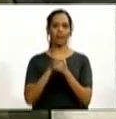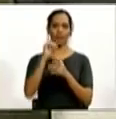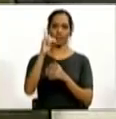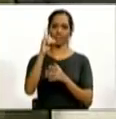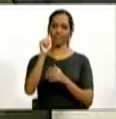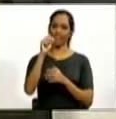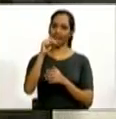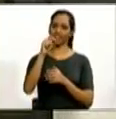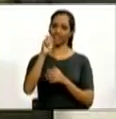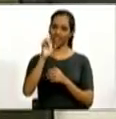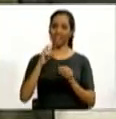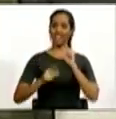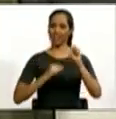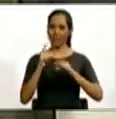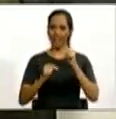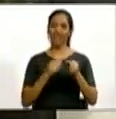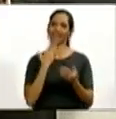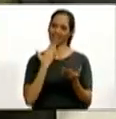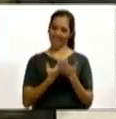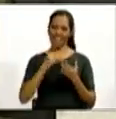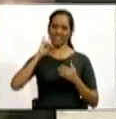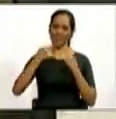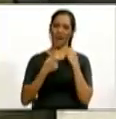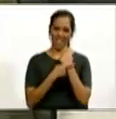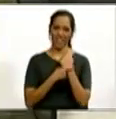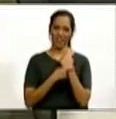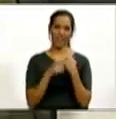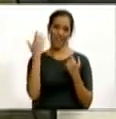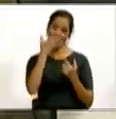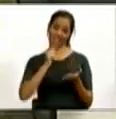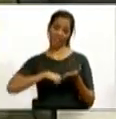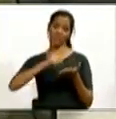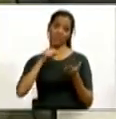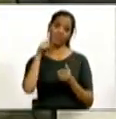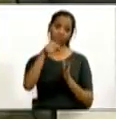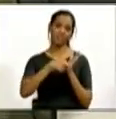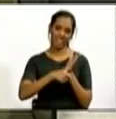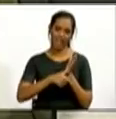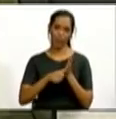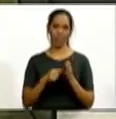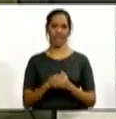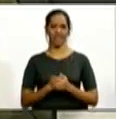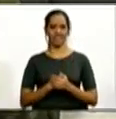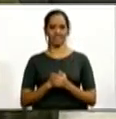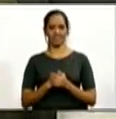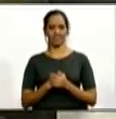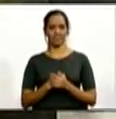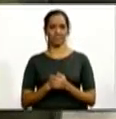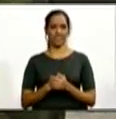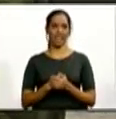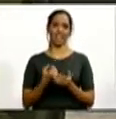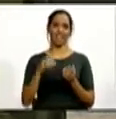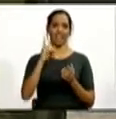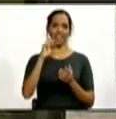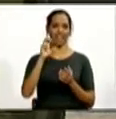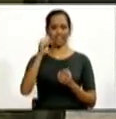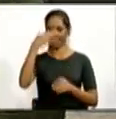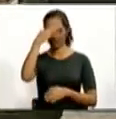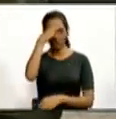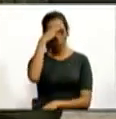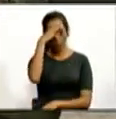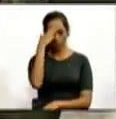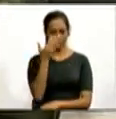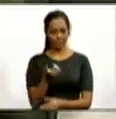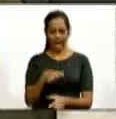Tendencia en Twitter. Ajá. Gracias, Guaidó, porque bueno, él es el que firma tu cédula vieja que tienes ahí. Está Dante diciendo que fue lo que hice yo